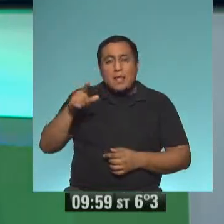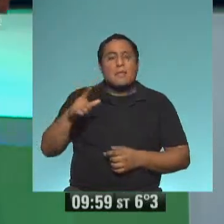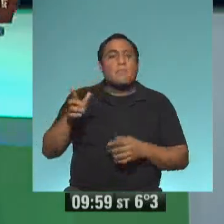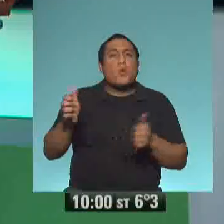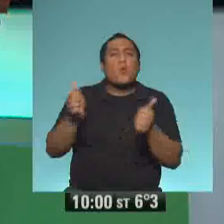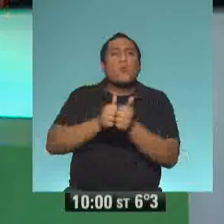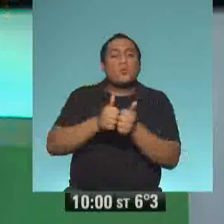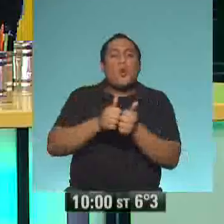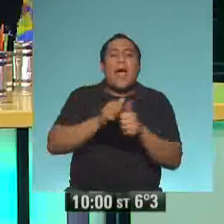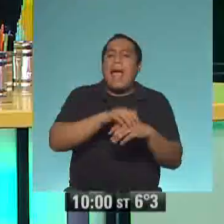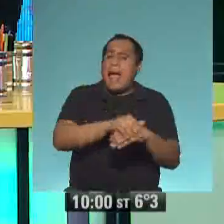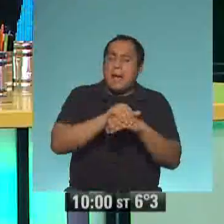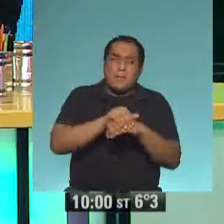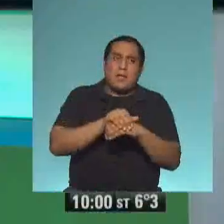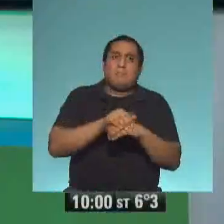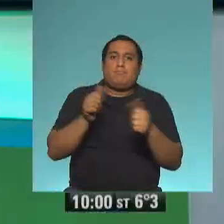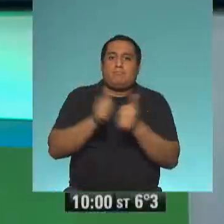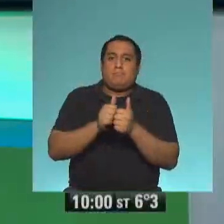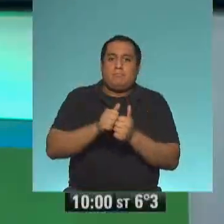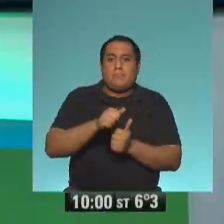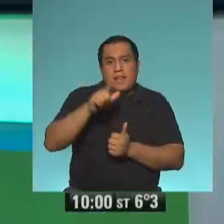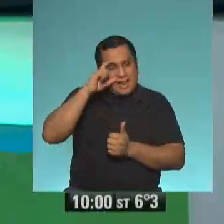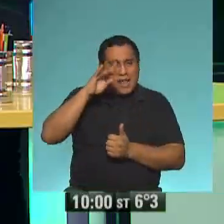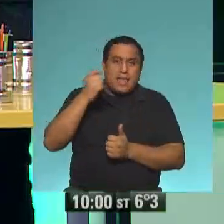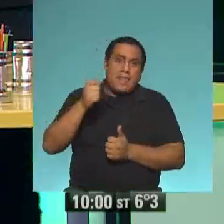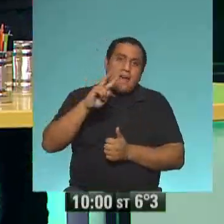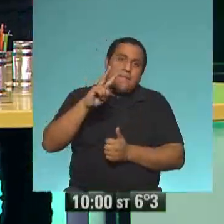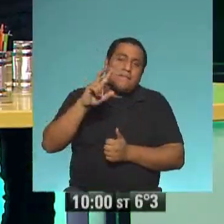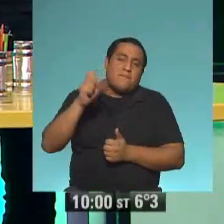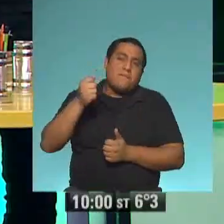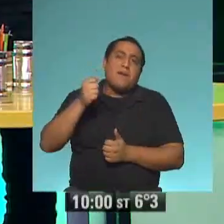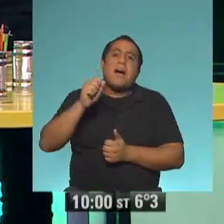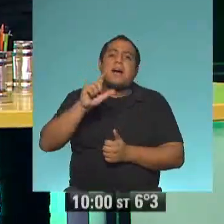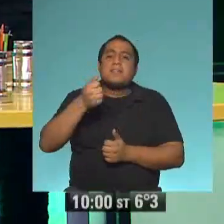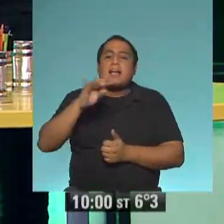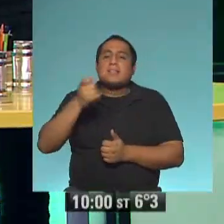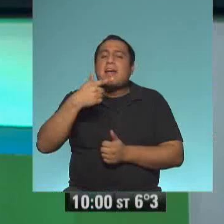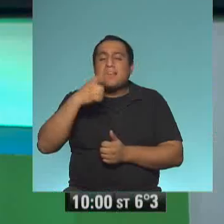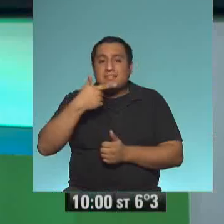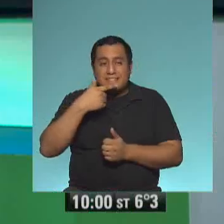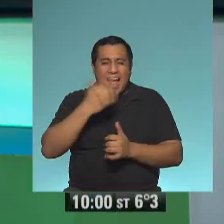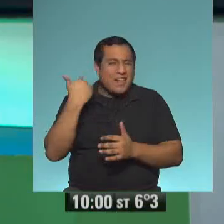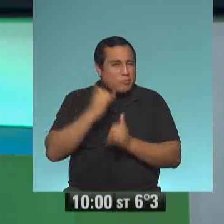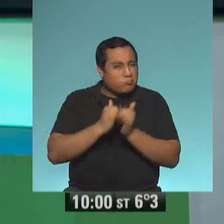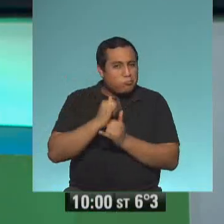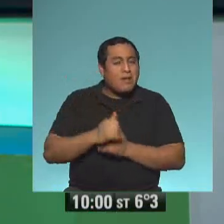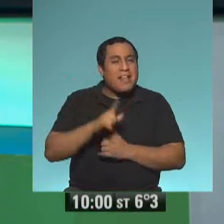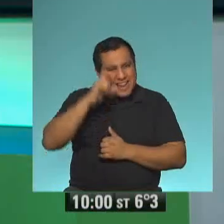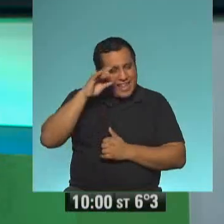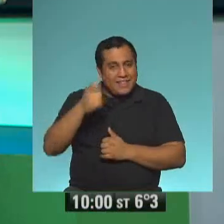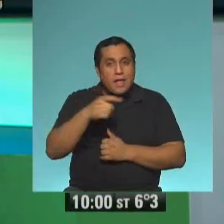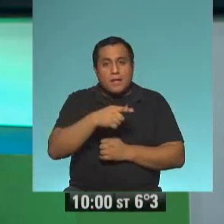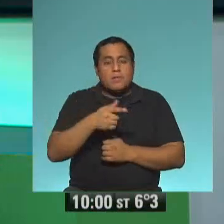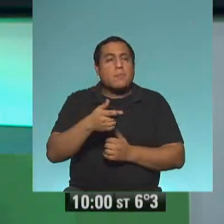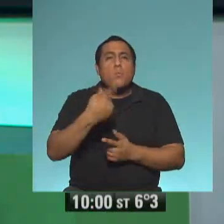con una gran amiga y una gran música, compositora Leda Valladares. Sí. Y Leda, esto lo contamos ya en algunas clases, Leda